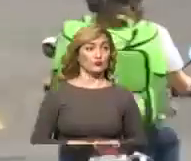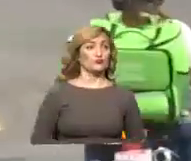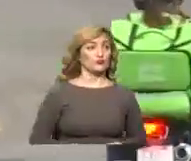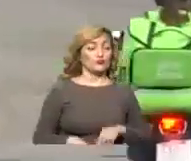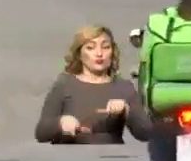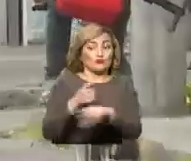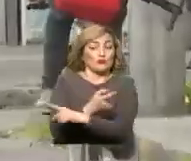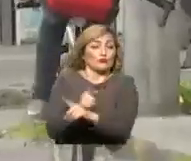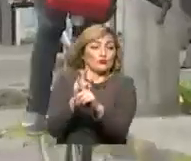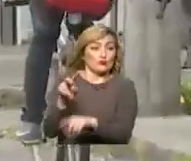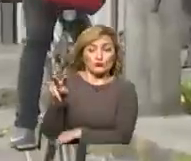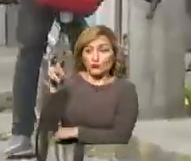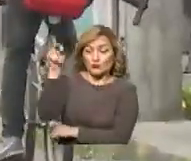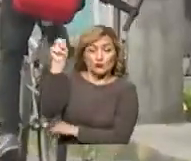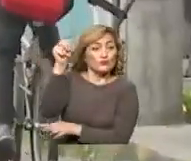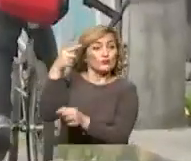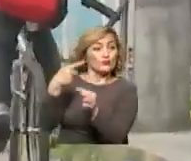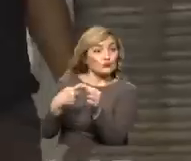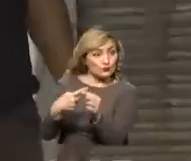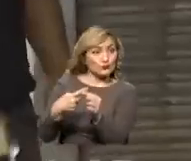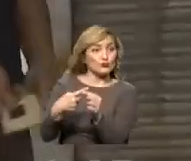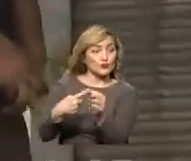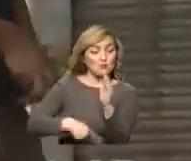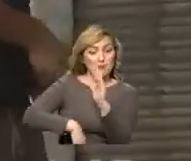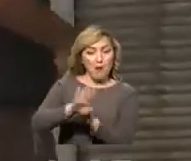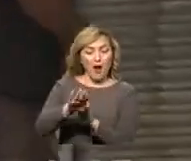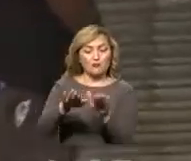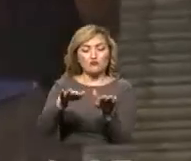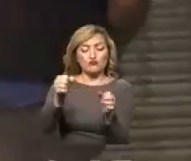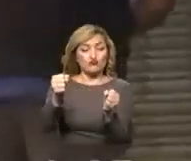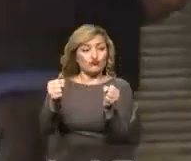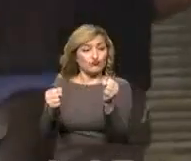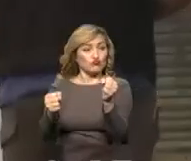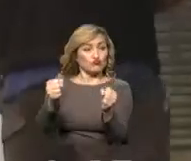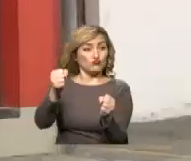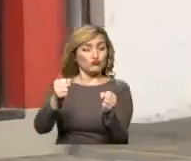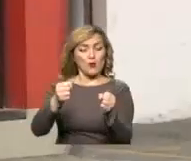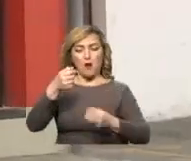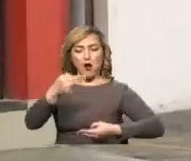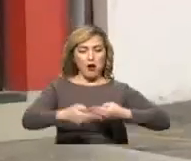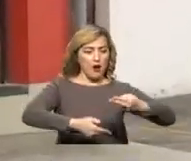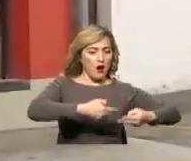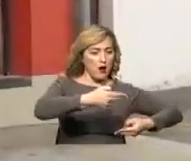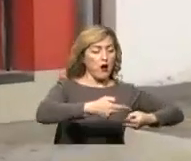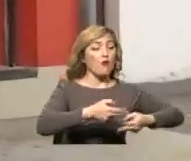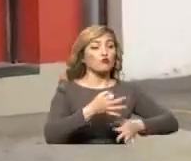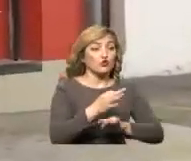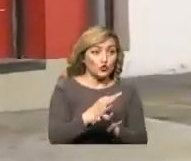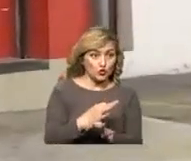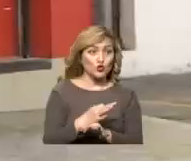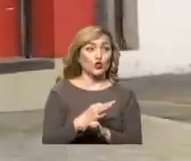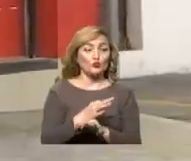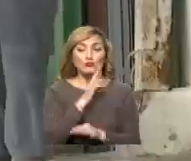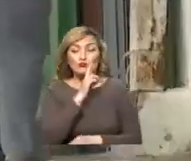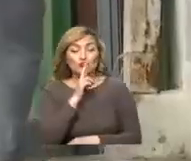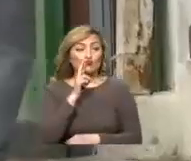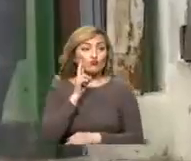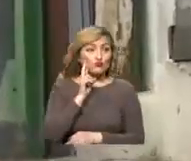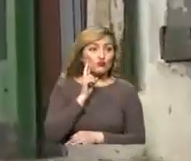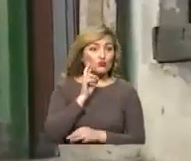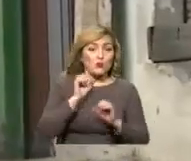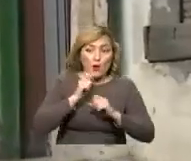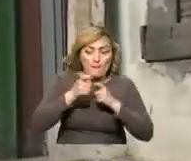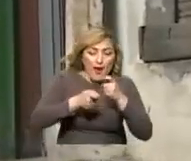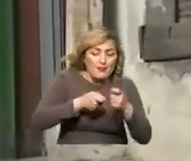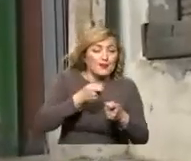escenario era distinto en el norte de Quito. Allí se vio más movimiento vehicular y también el comercio funcionando, sobre todo restaurantes, pues pueden